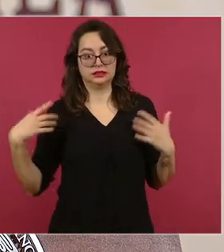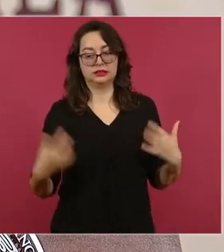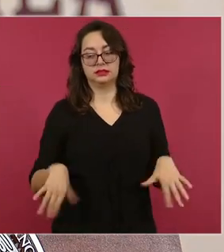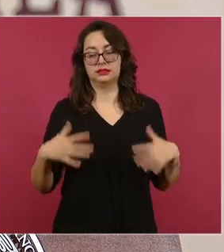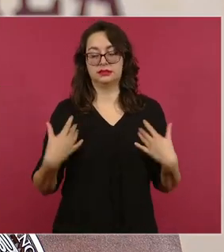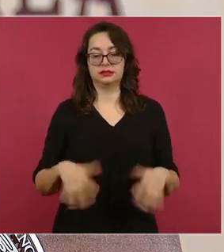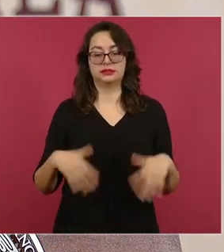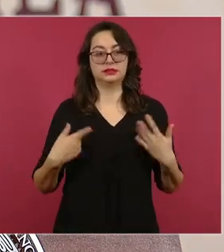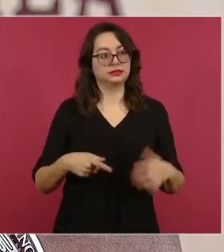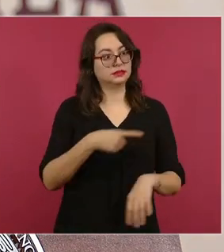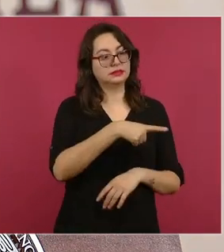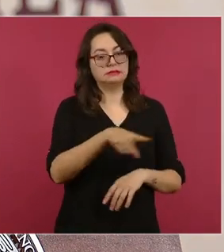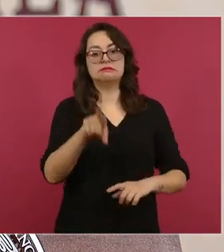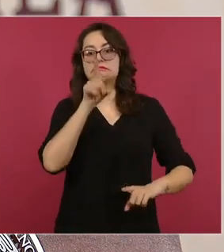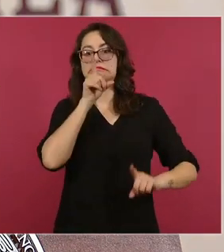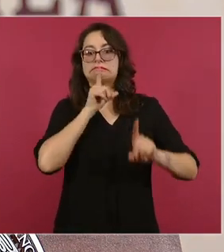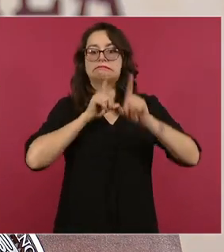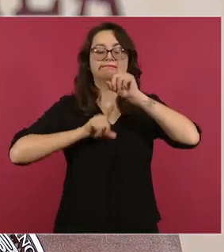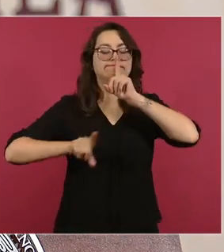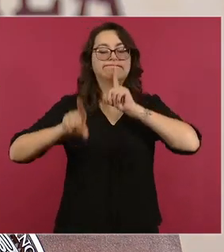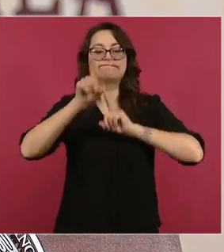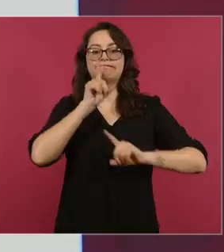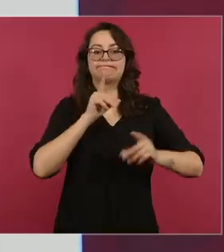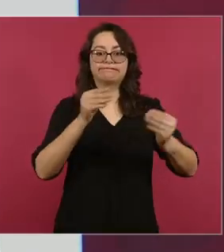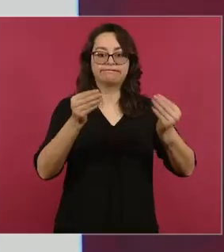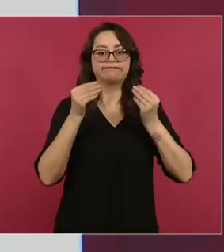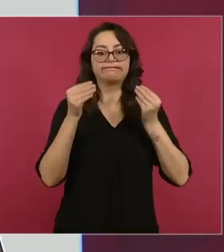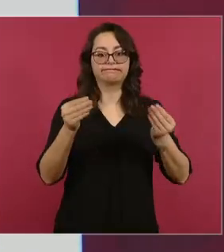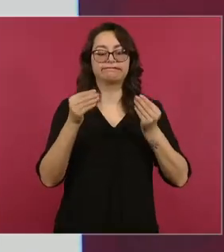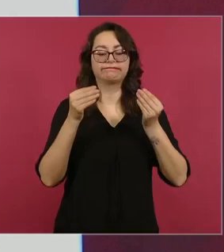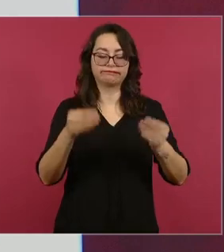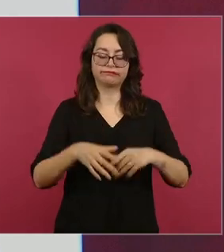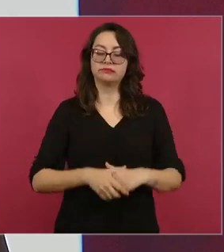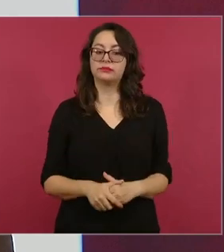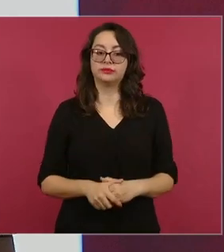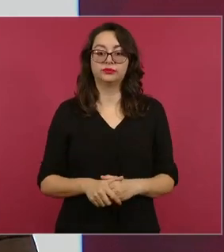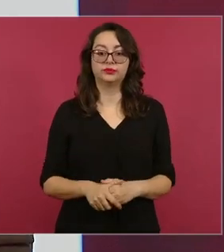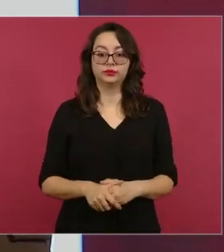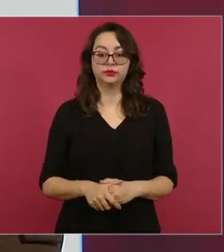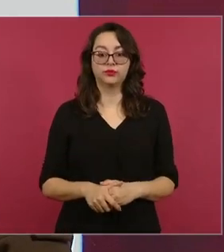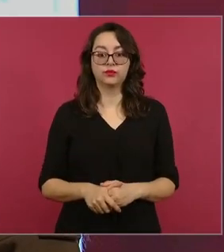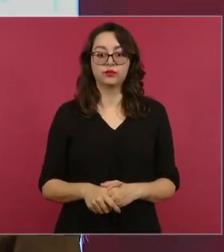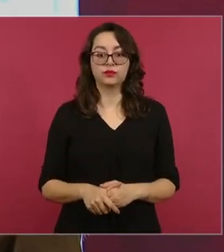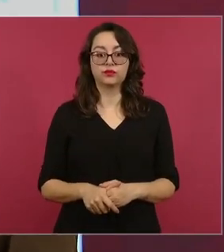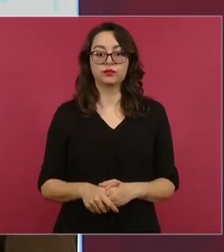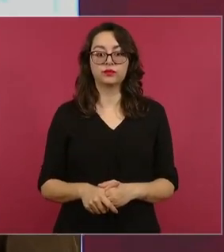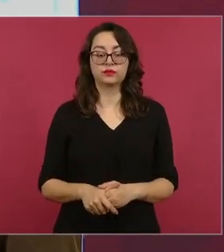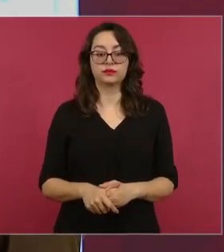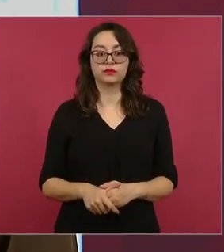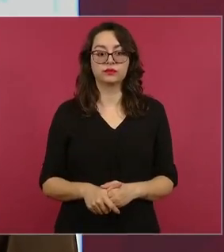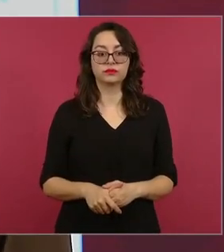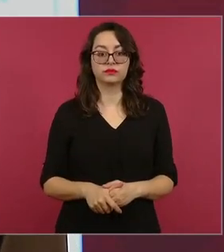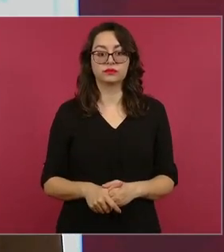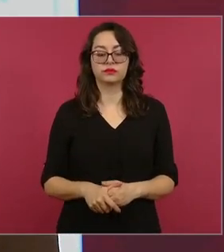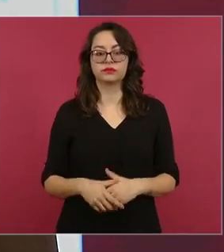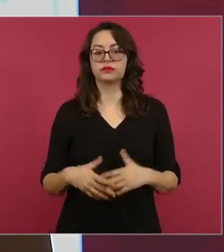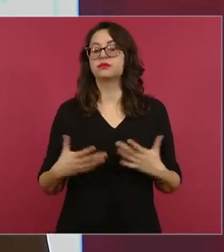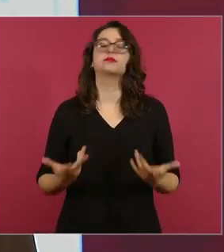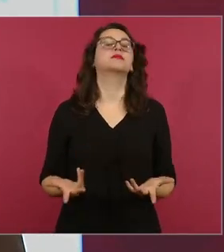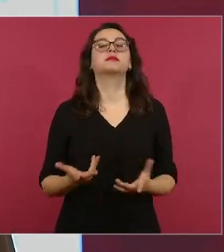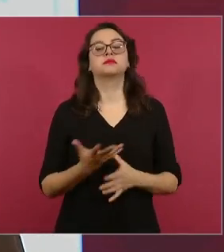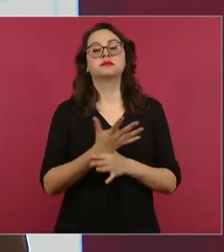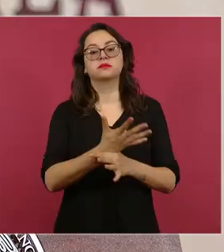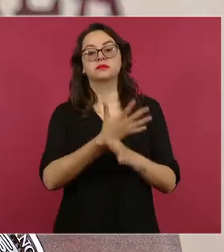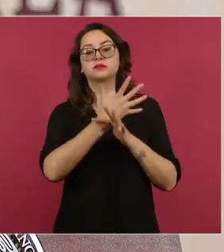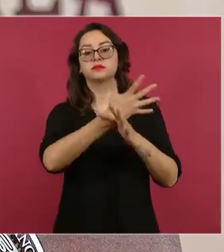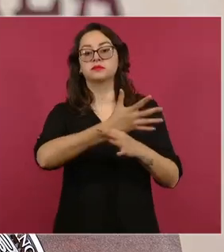la verdad es que pues, es el culmo. Es falso que programas sociales no ayudaron a reducir la pobreza